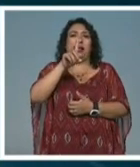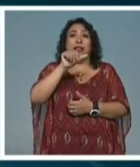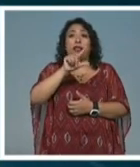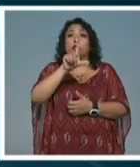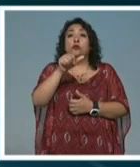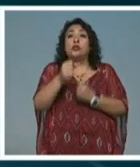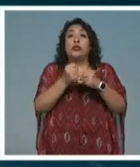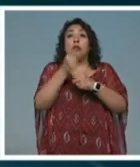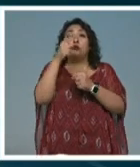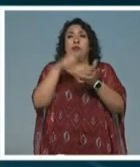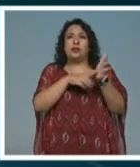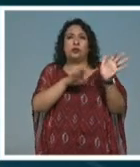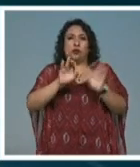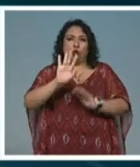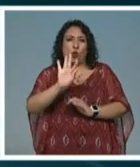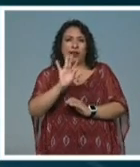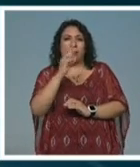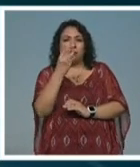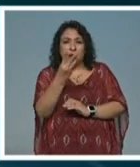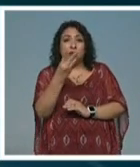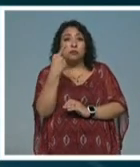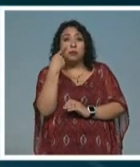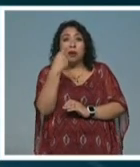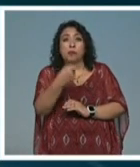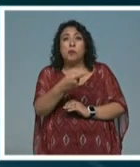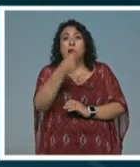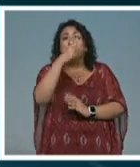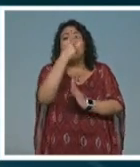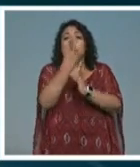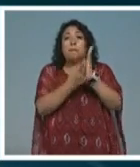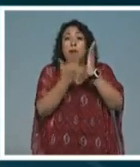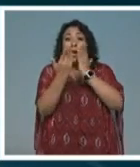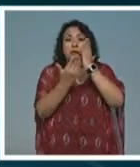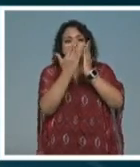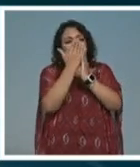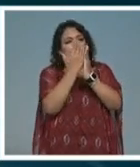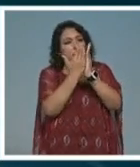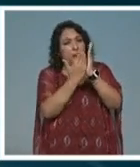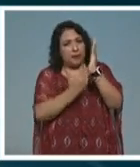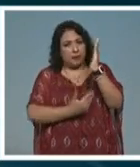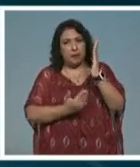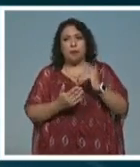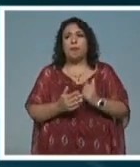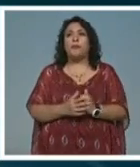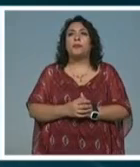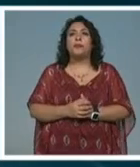sino hasta 1943 que daría a luz su primer plan de estudios.